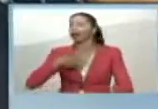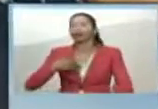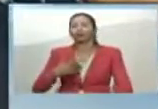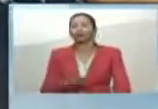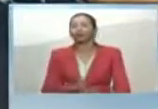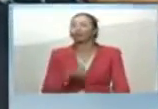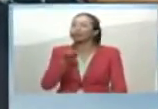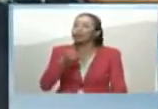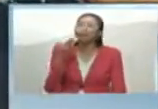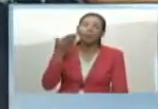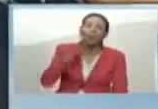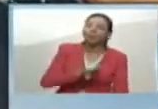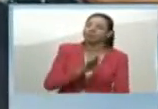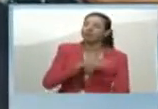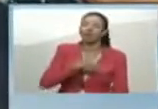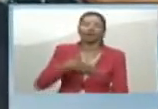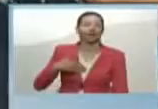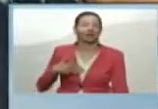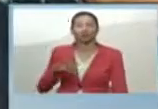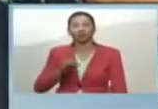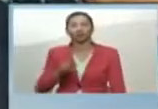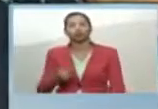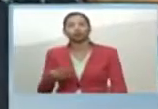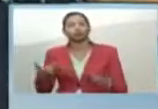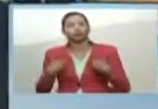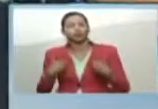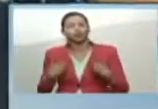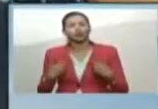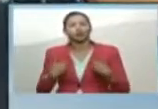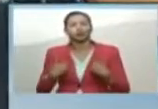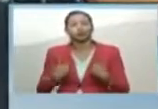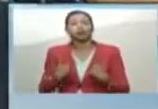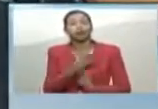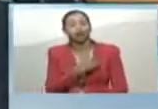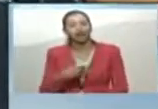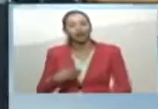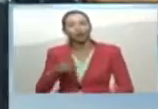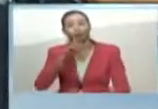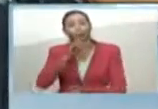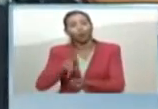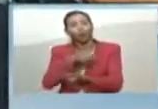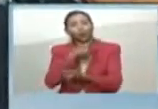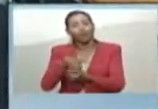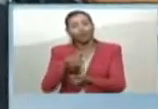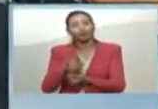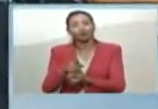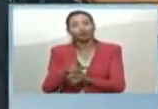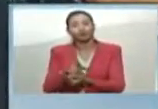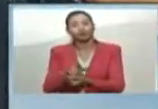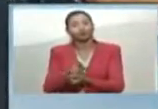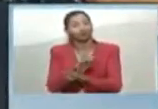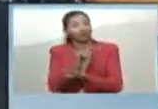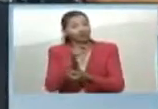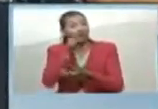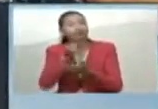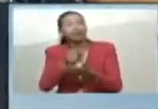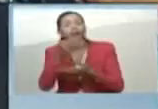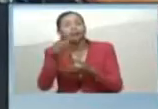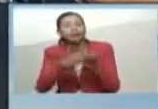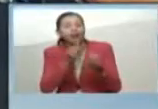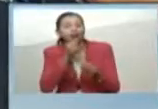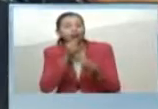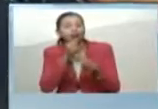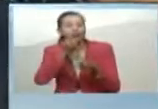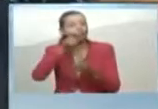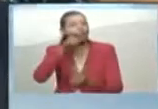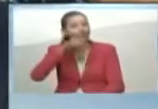muerte, a la necrofilia, al martirio. Queremos más bien un poema construido por todo nuestro pueblo hacia la paz de la